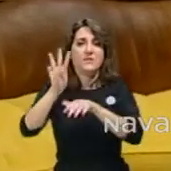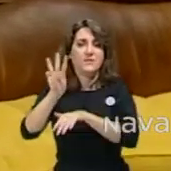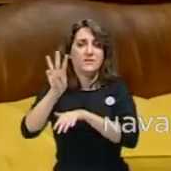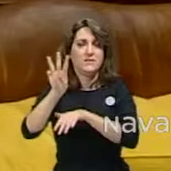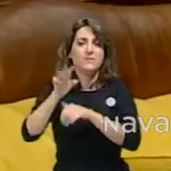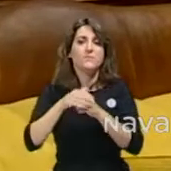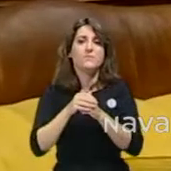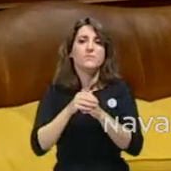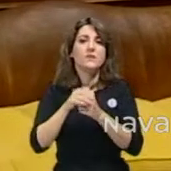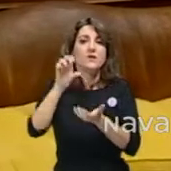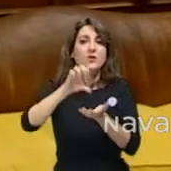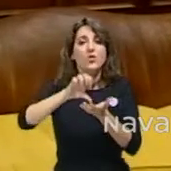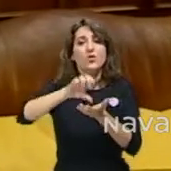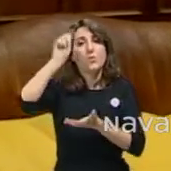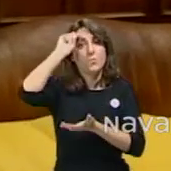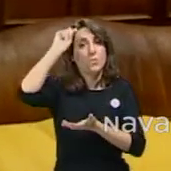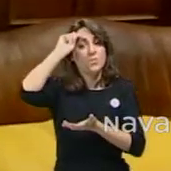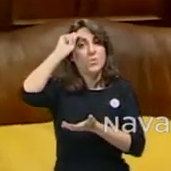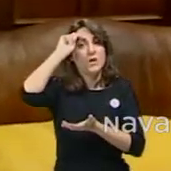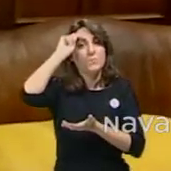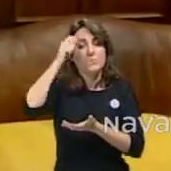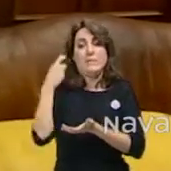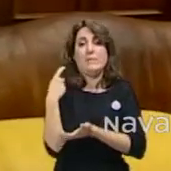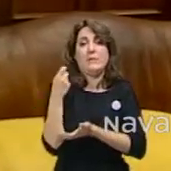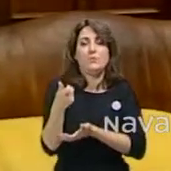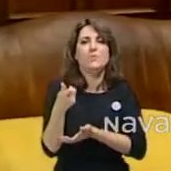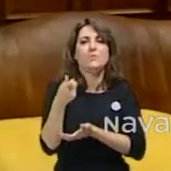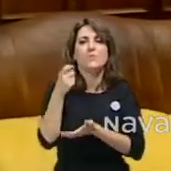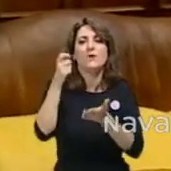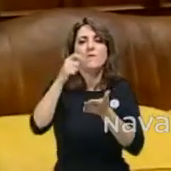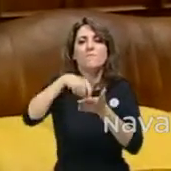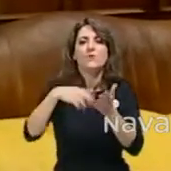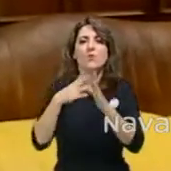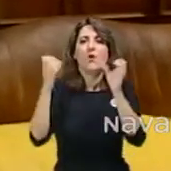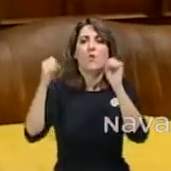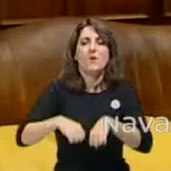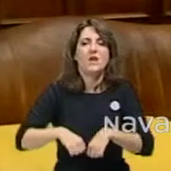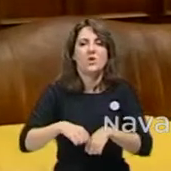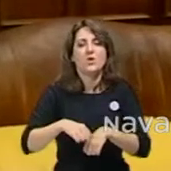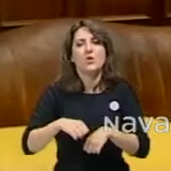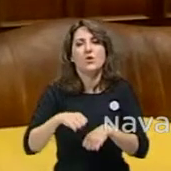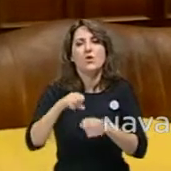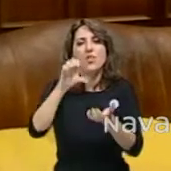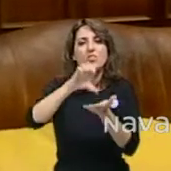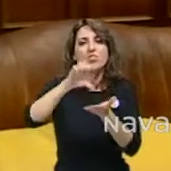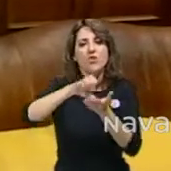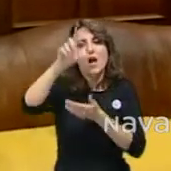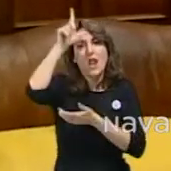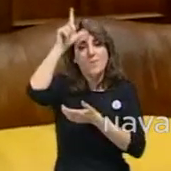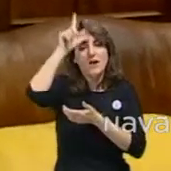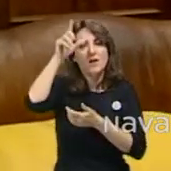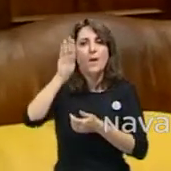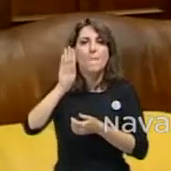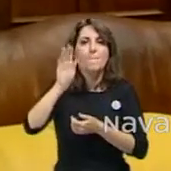1993, la ciudad de Pamplona acababa de firmar el convenio de hermandad con la ciudad alemana de